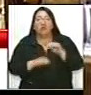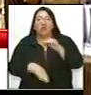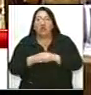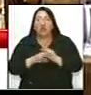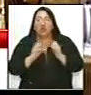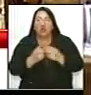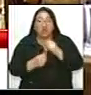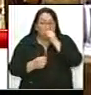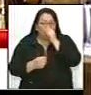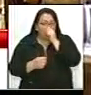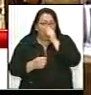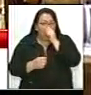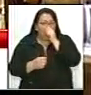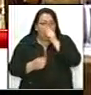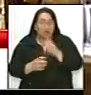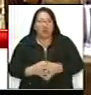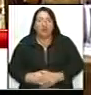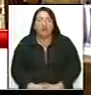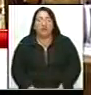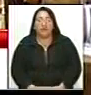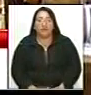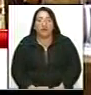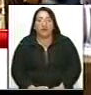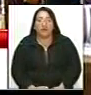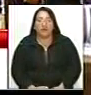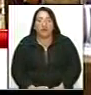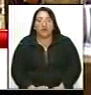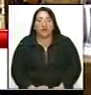Congreso. Obviamente antes del Pleno, ¿no?